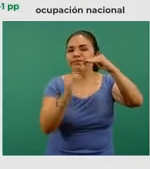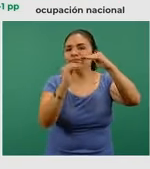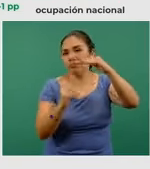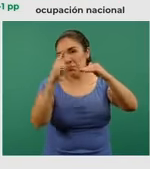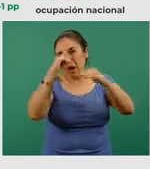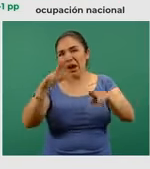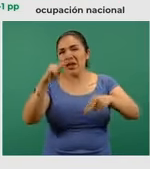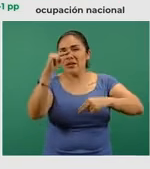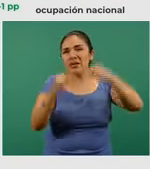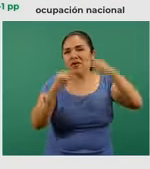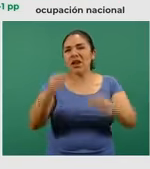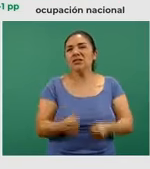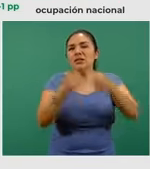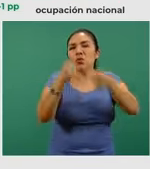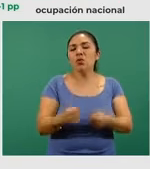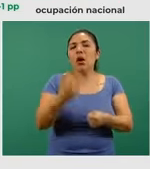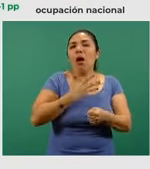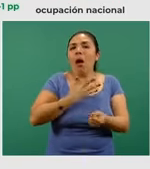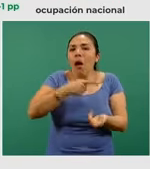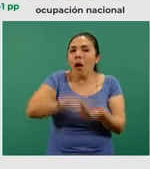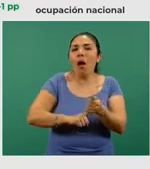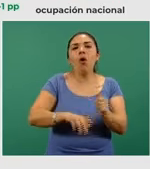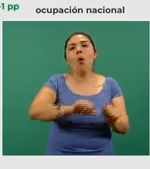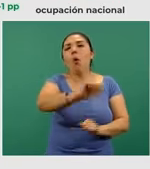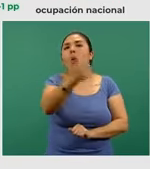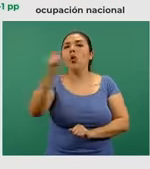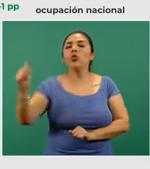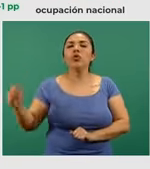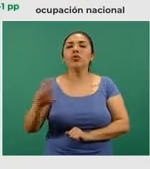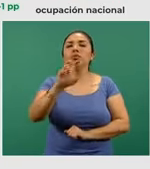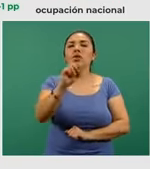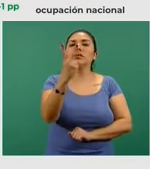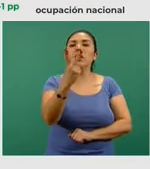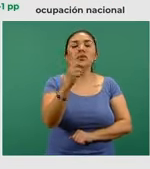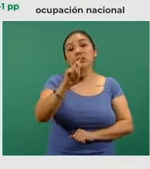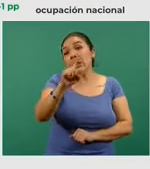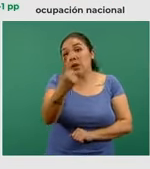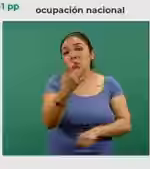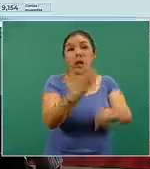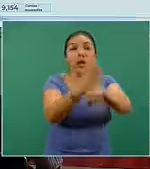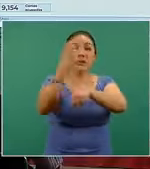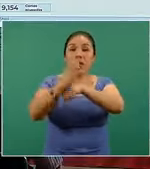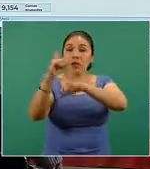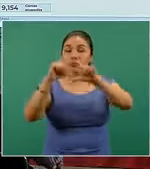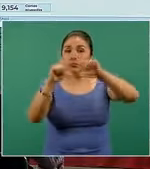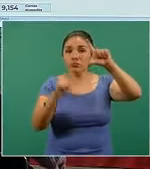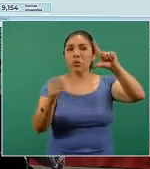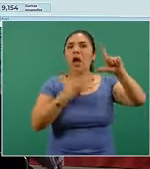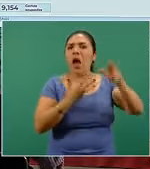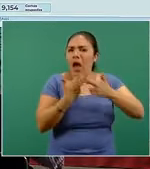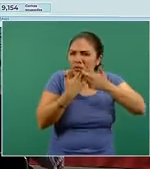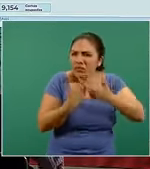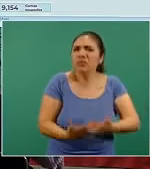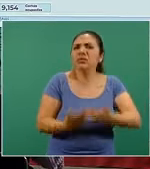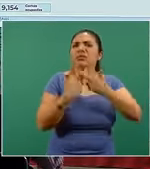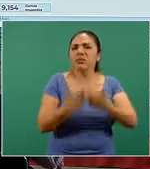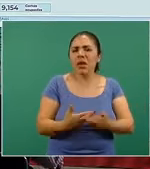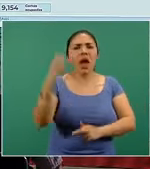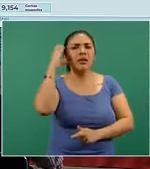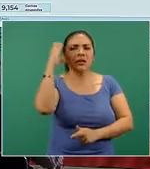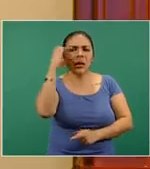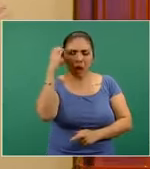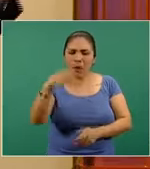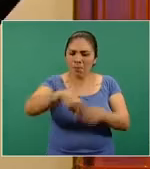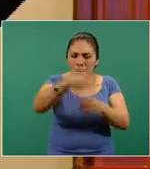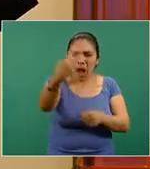seguridad en el que se encuentran las demás 31 entidades federativas. Tienen más de la mitad de sus camas desocupadas,